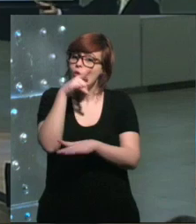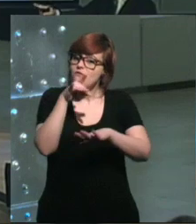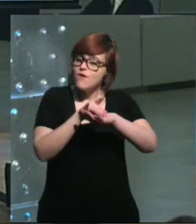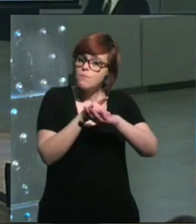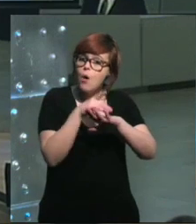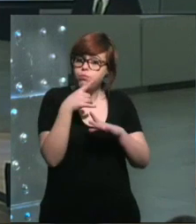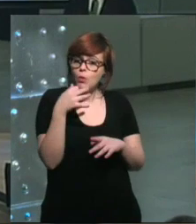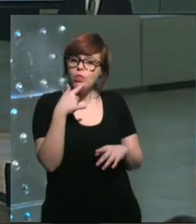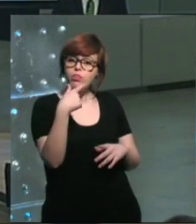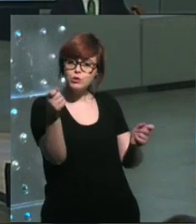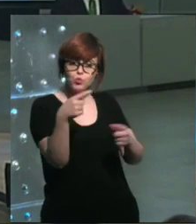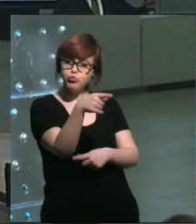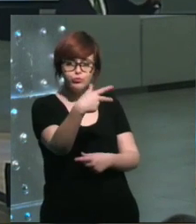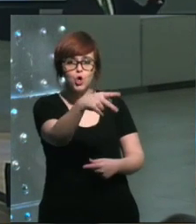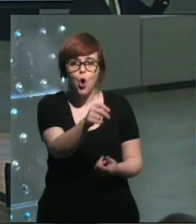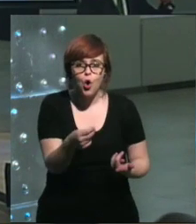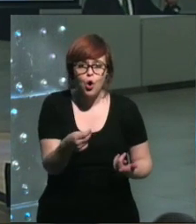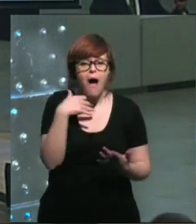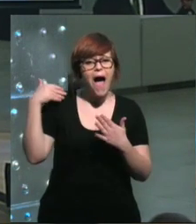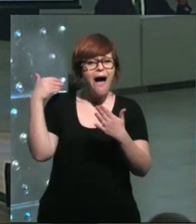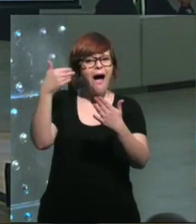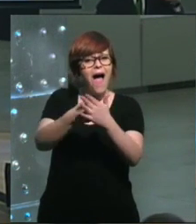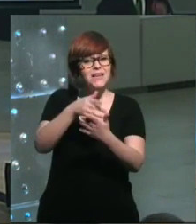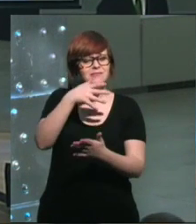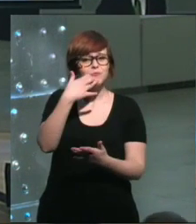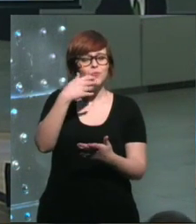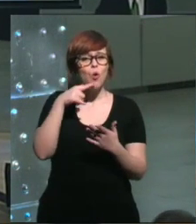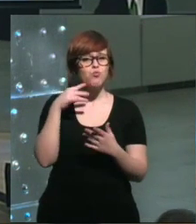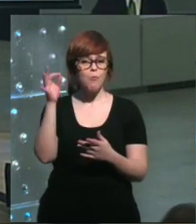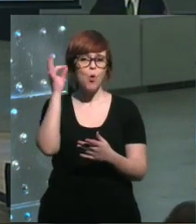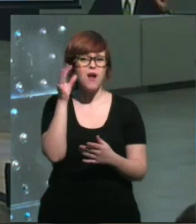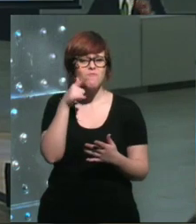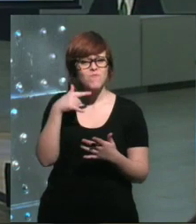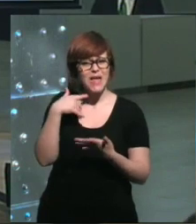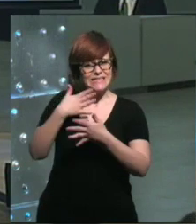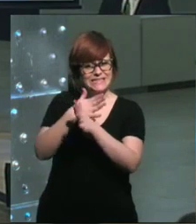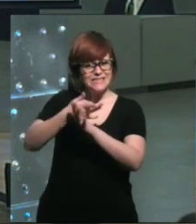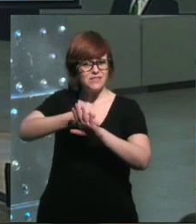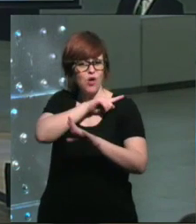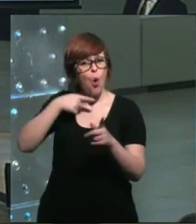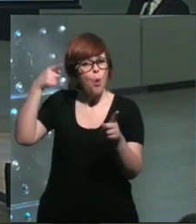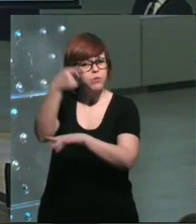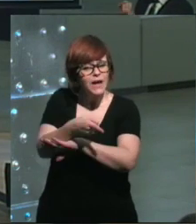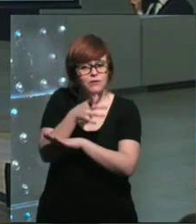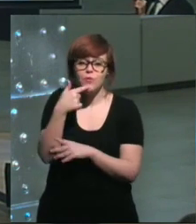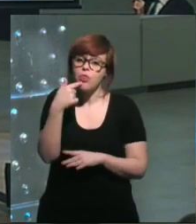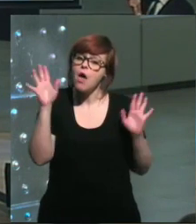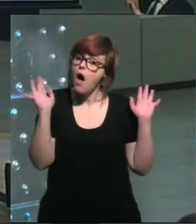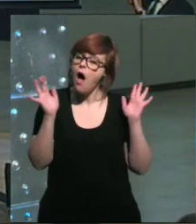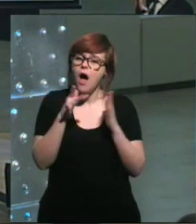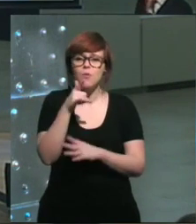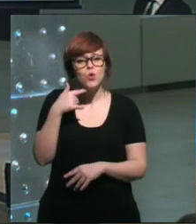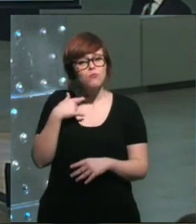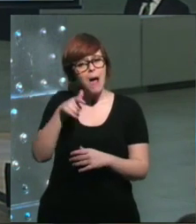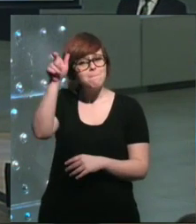te la puede denegar. Pero es que ahí incluían el que a una mujer la hubiesen violado como una condición preexistente, porque una mujer que la han violado va a